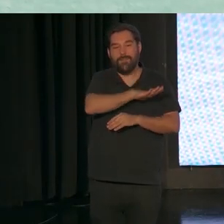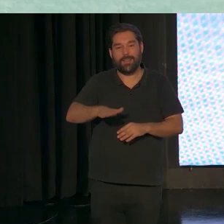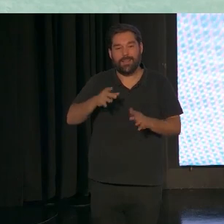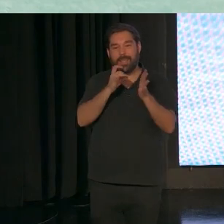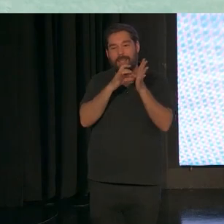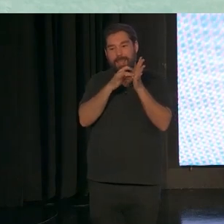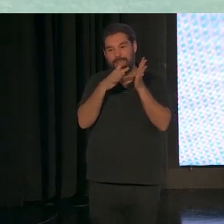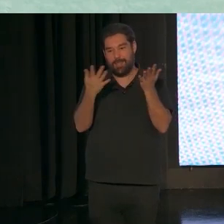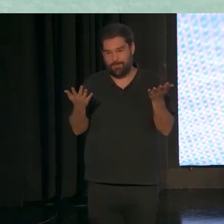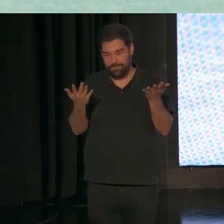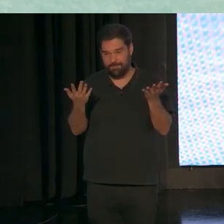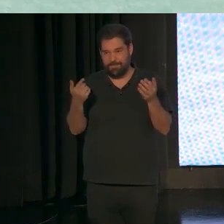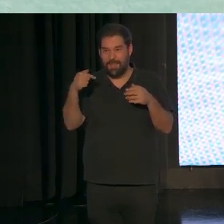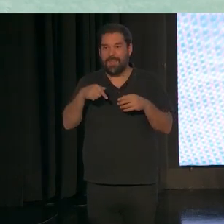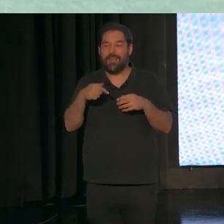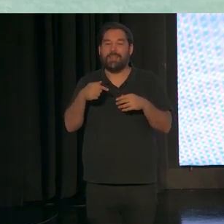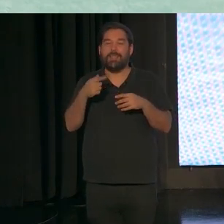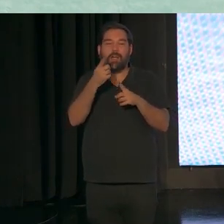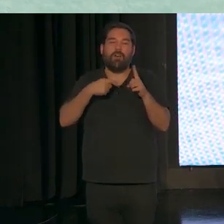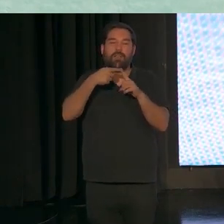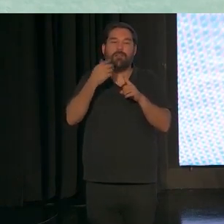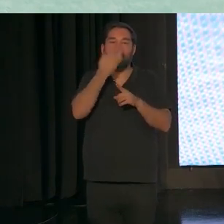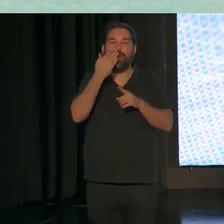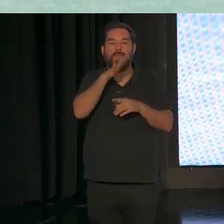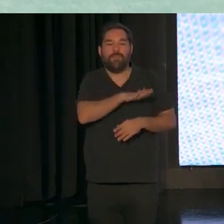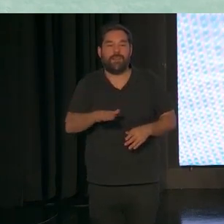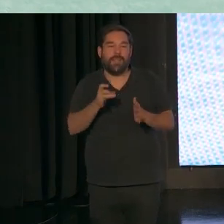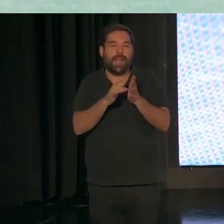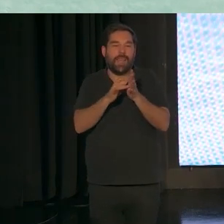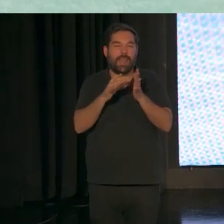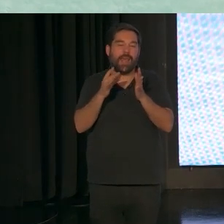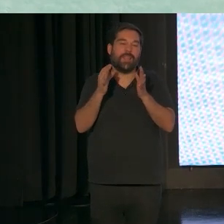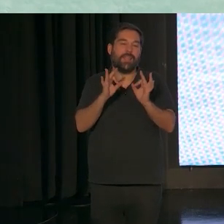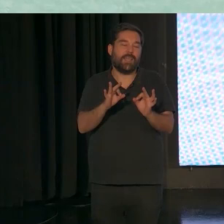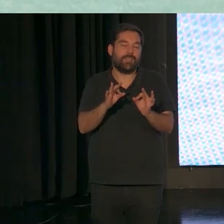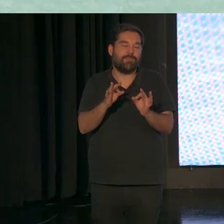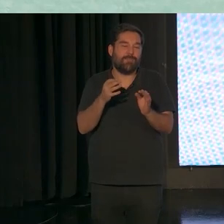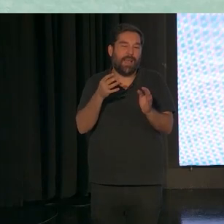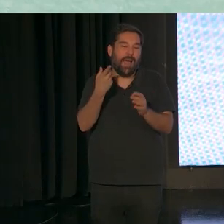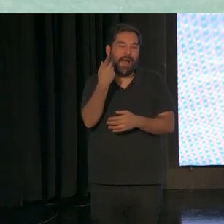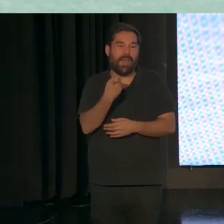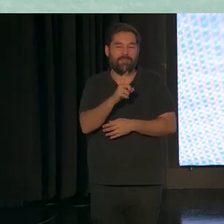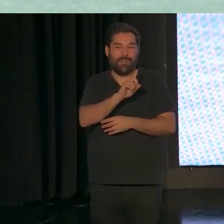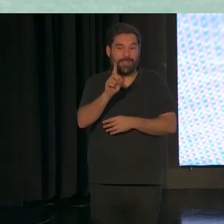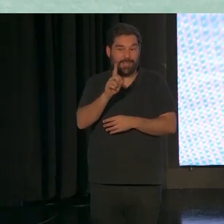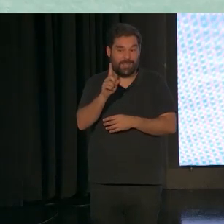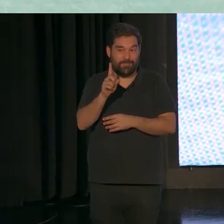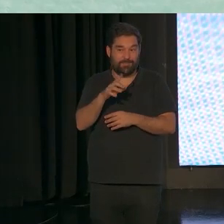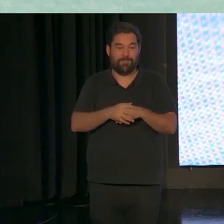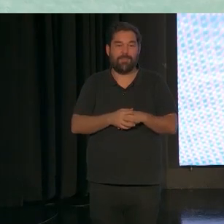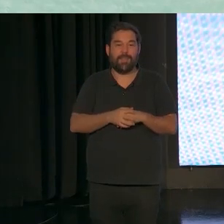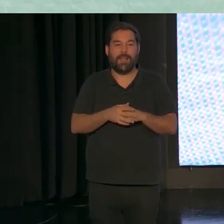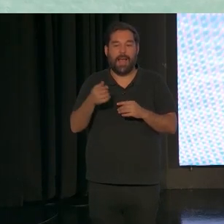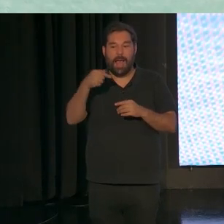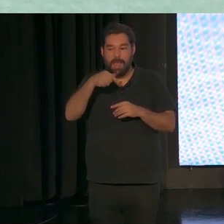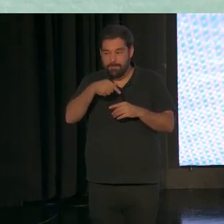para que una escuela infantil sea de calidad esta mañana nos decían desde el Ministerio de Educación y es verdad y es una buenísima noticia van a